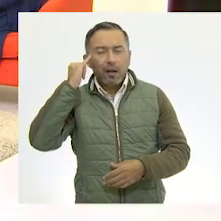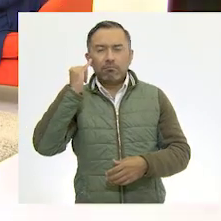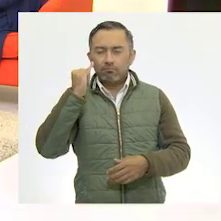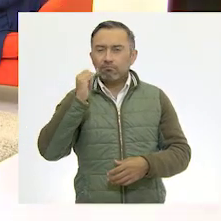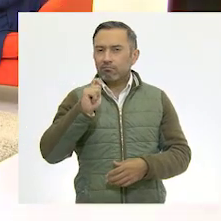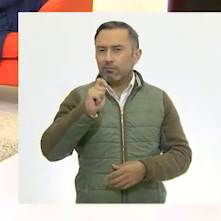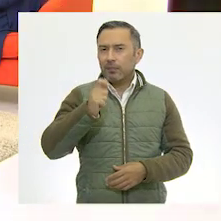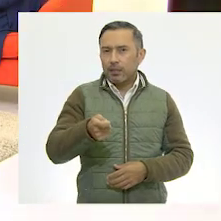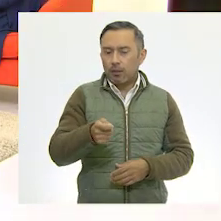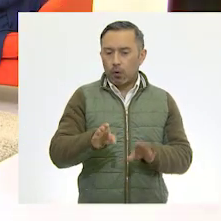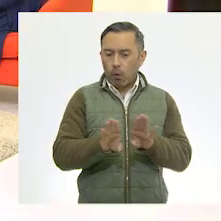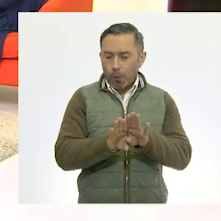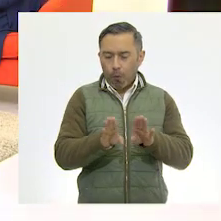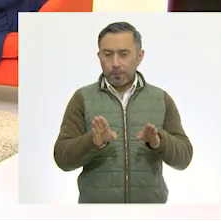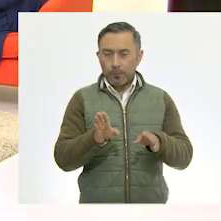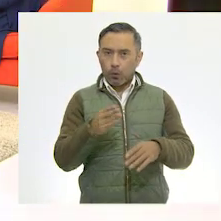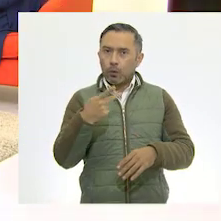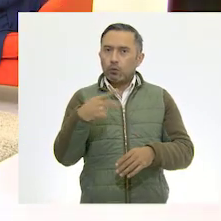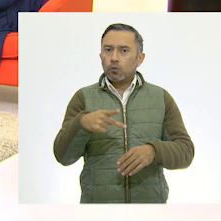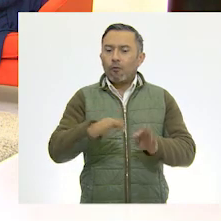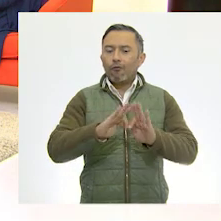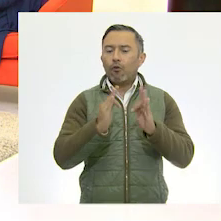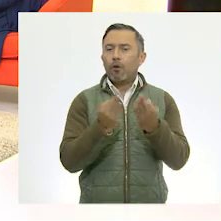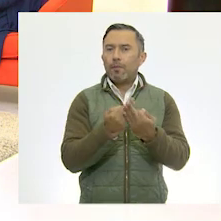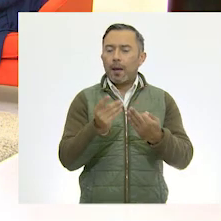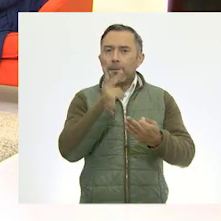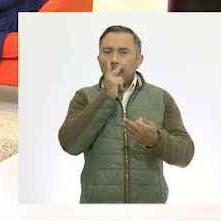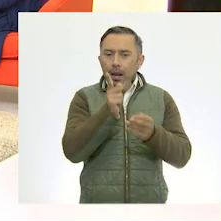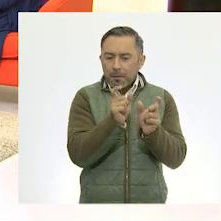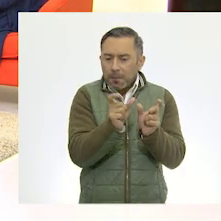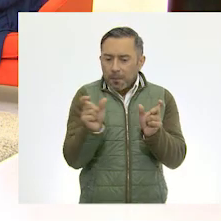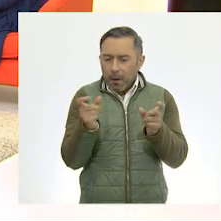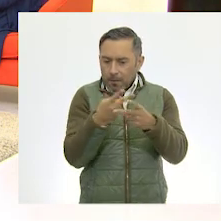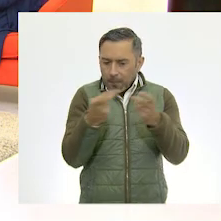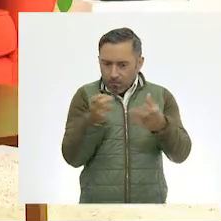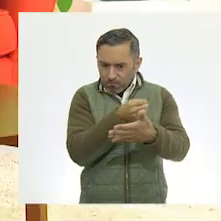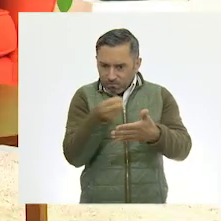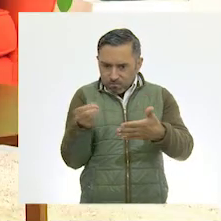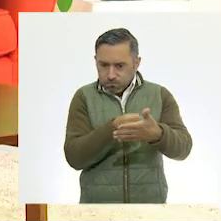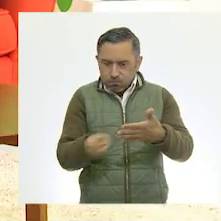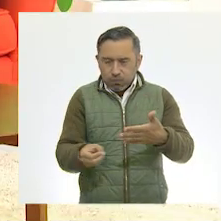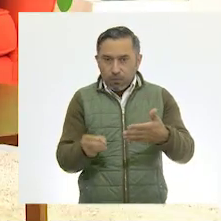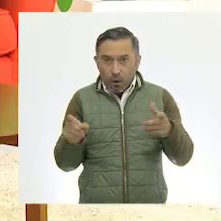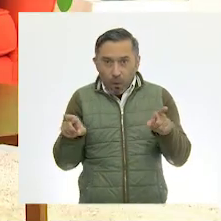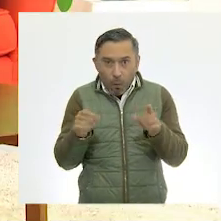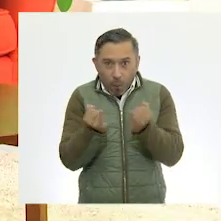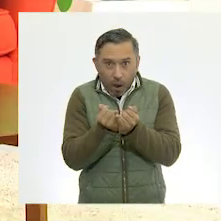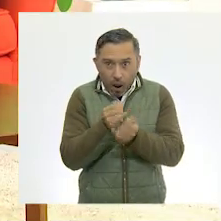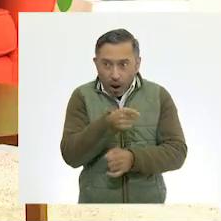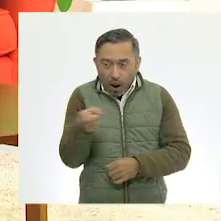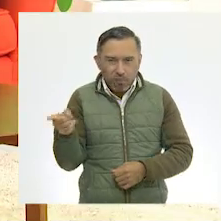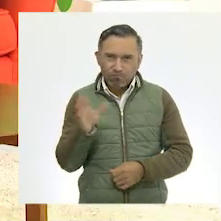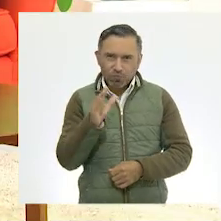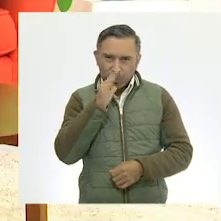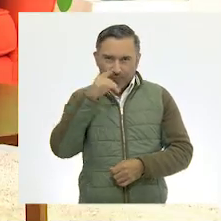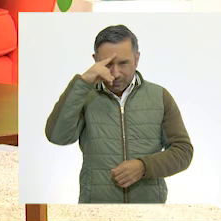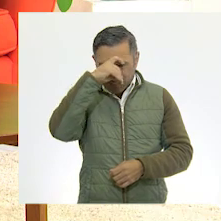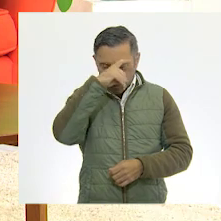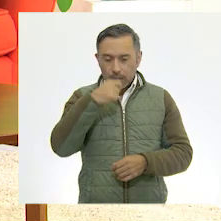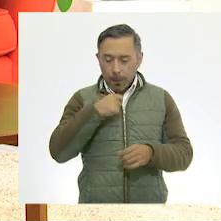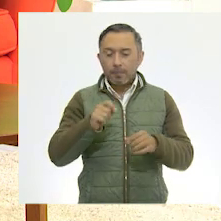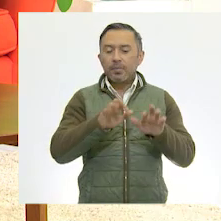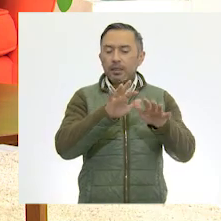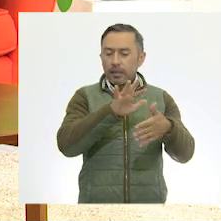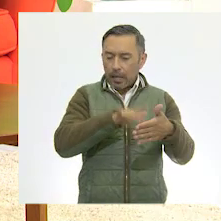la misma semántica o el mismo lenguaje, ¿no? Y de alguna otra manera es adaptar estos textos para que esta información les llegue con la mejor